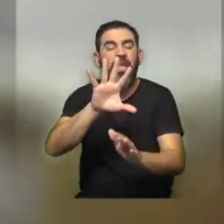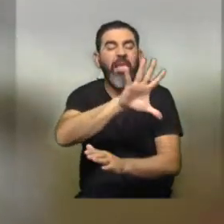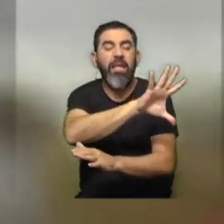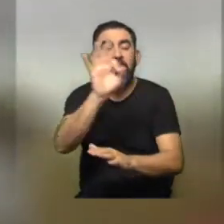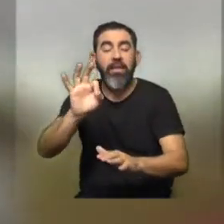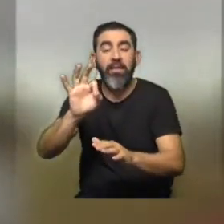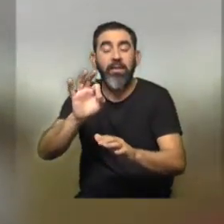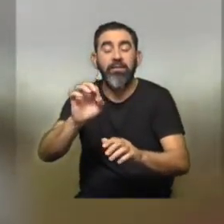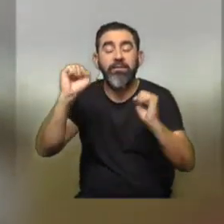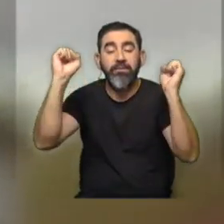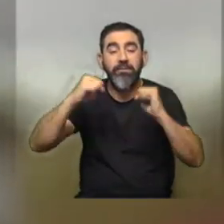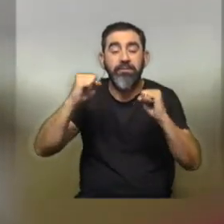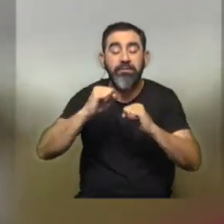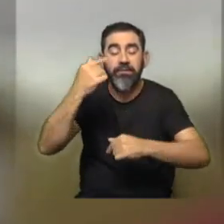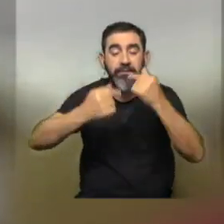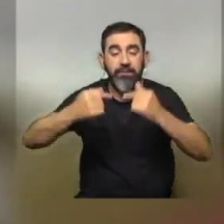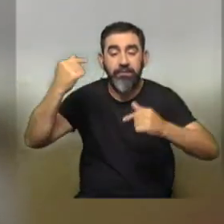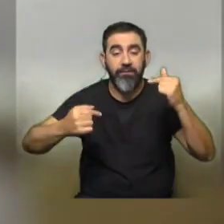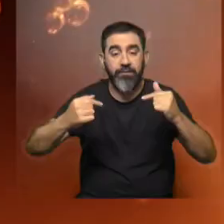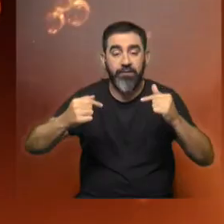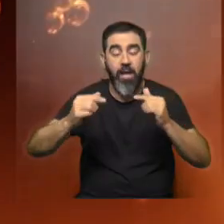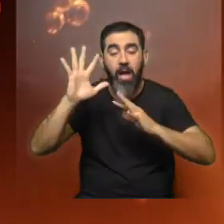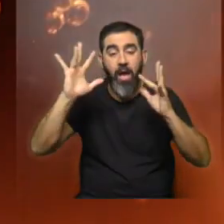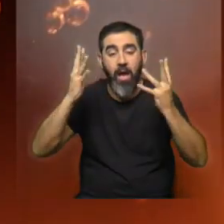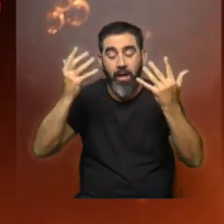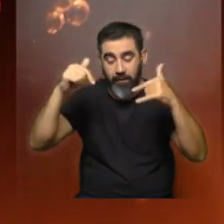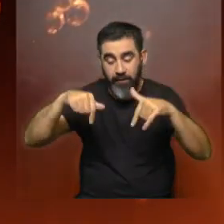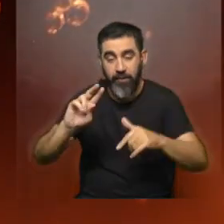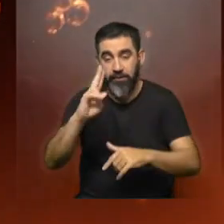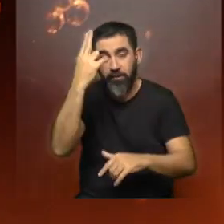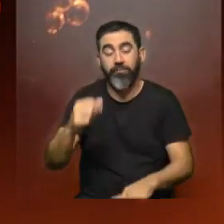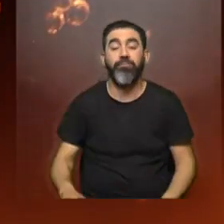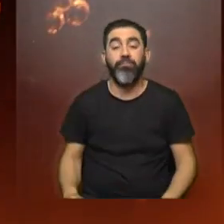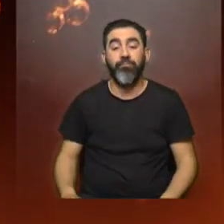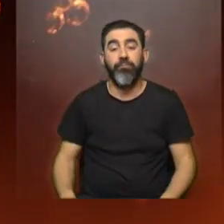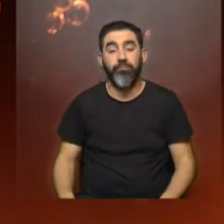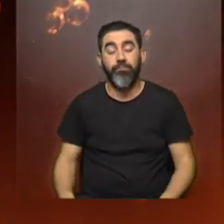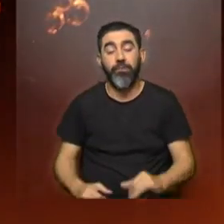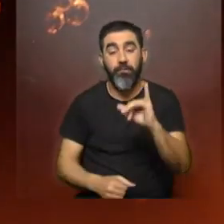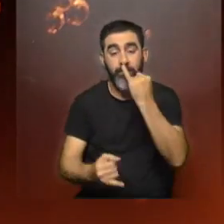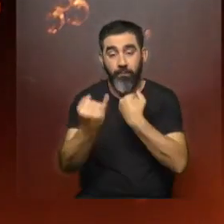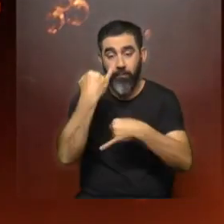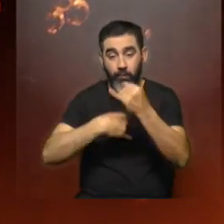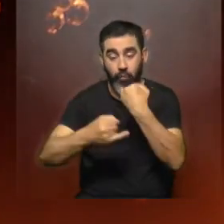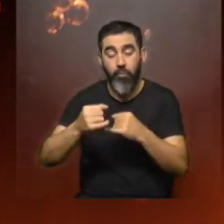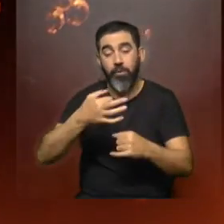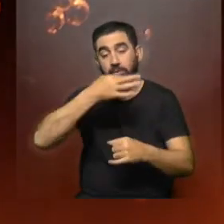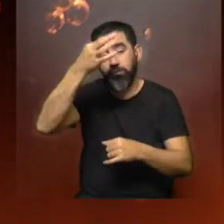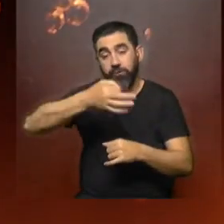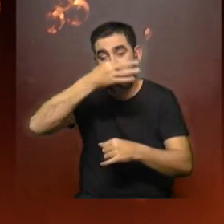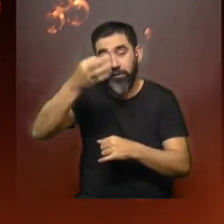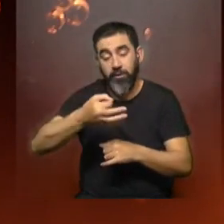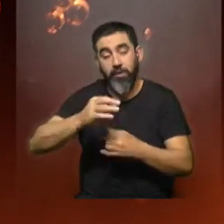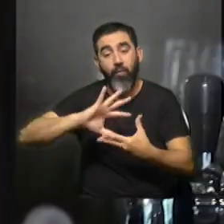500 microcervecerías y cerveceros artesanales que existen en Uruguay. Por más información sobre charlas y